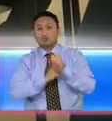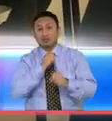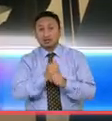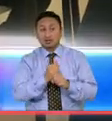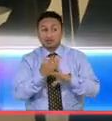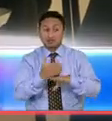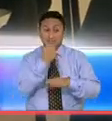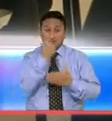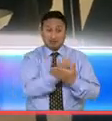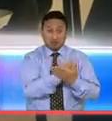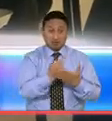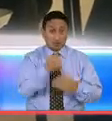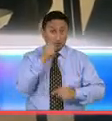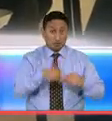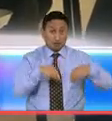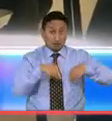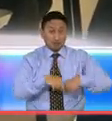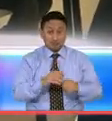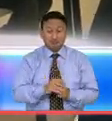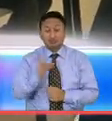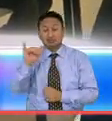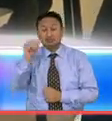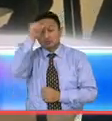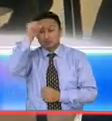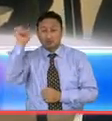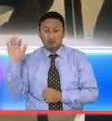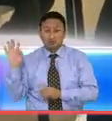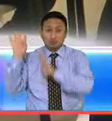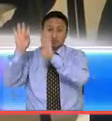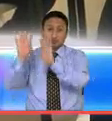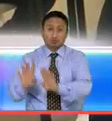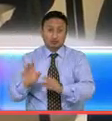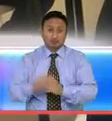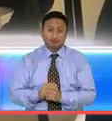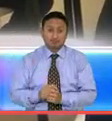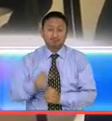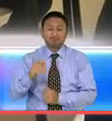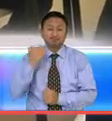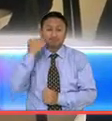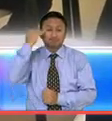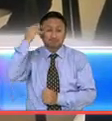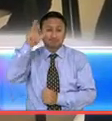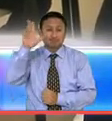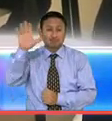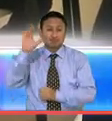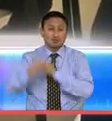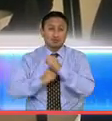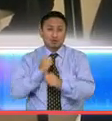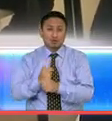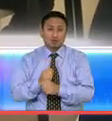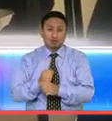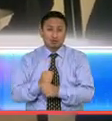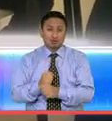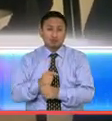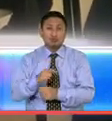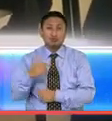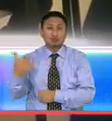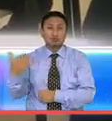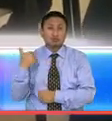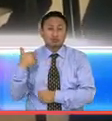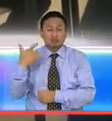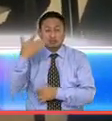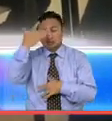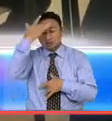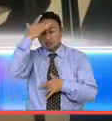pudieron vacunarse por cualquier situación durante esta semana y las personas mayores de 35 años que tenían o tienen